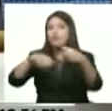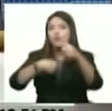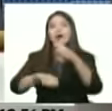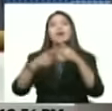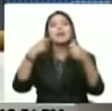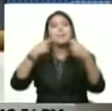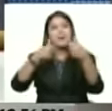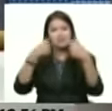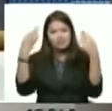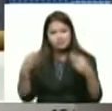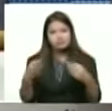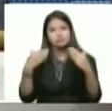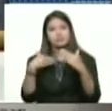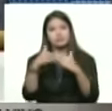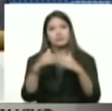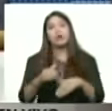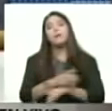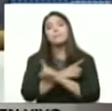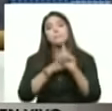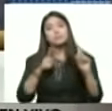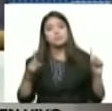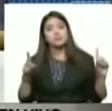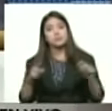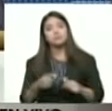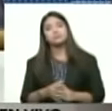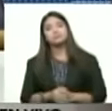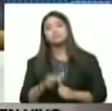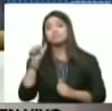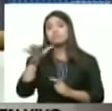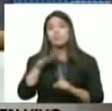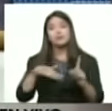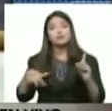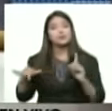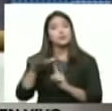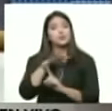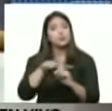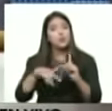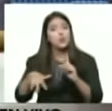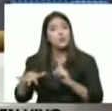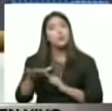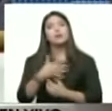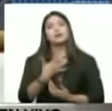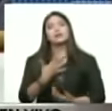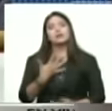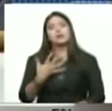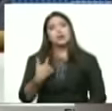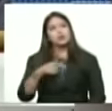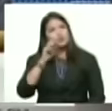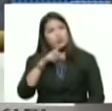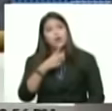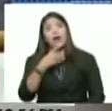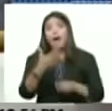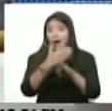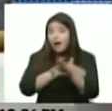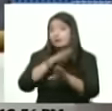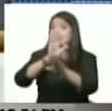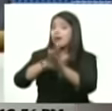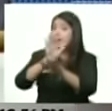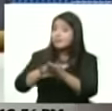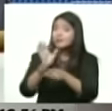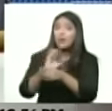precios. Pero esta situación que yo he decretado como